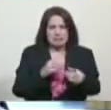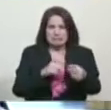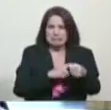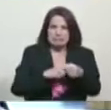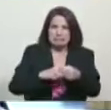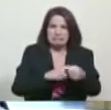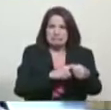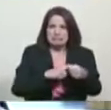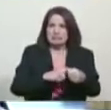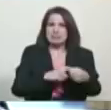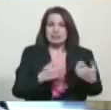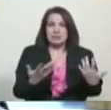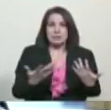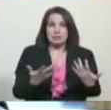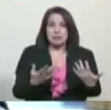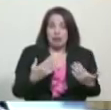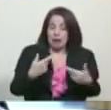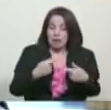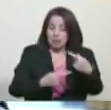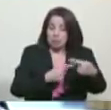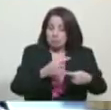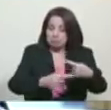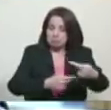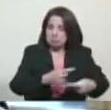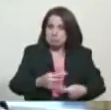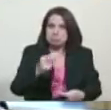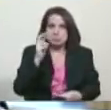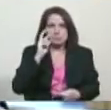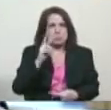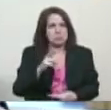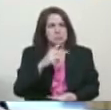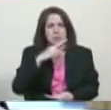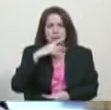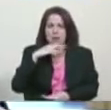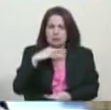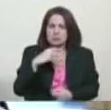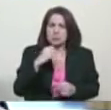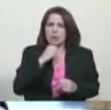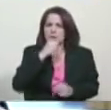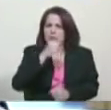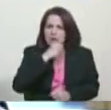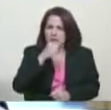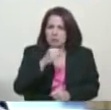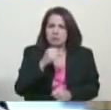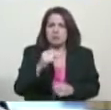En estos días que han pasado, he dado declaraciones, entrevistas internacionales.